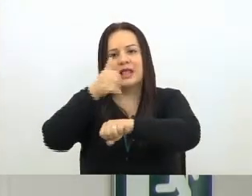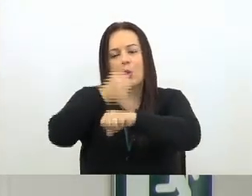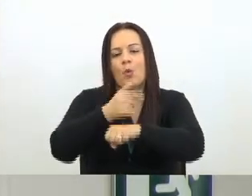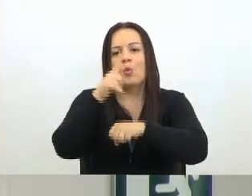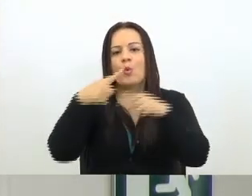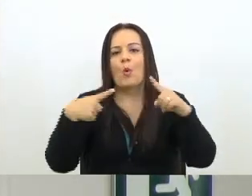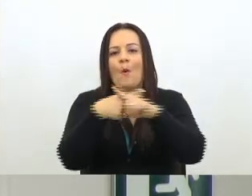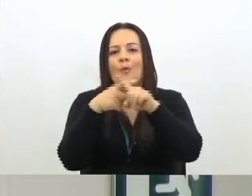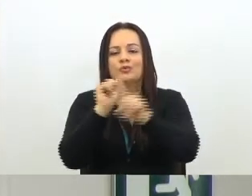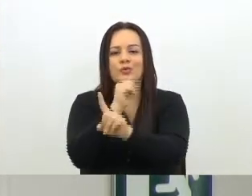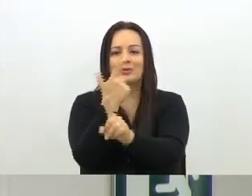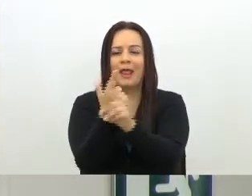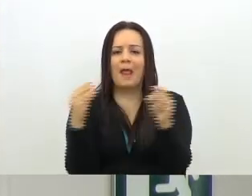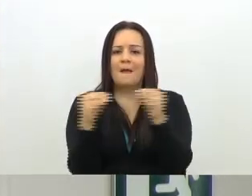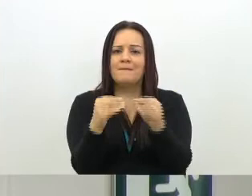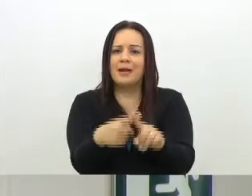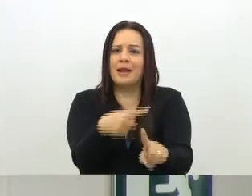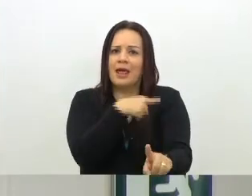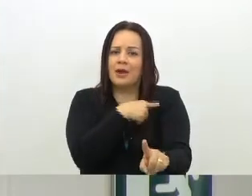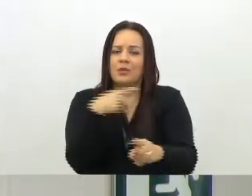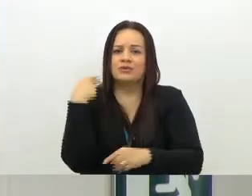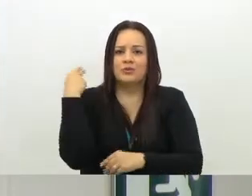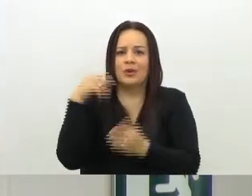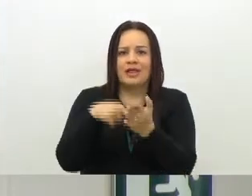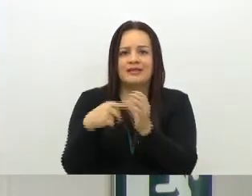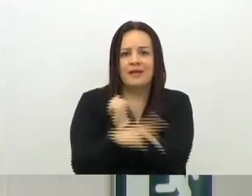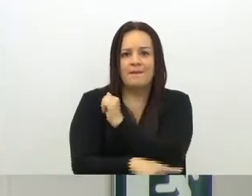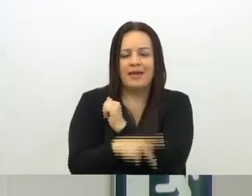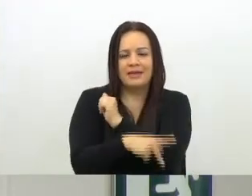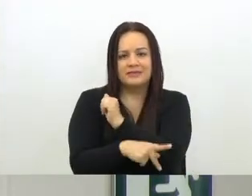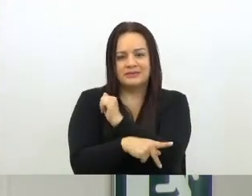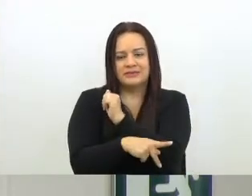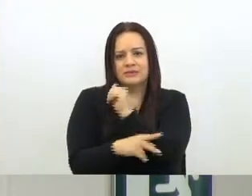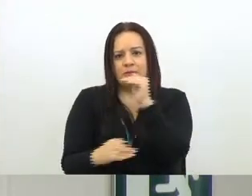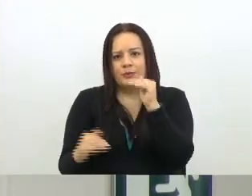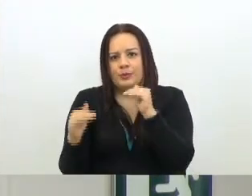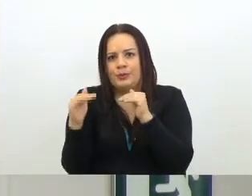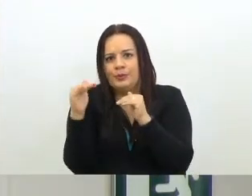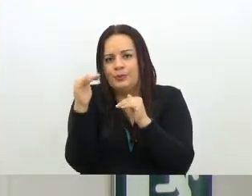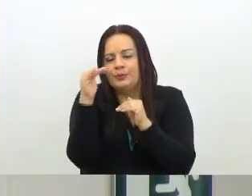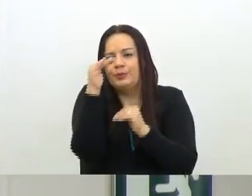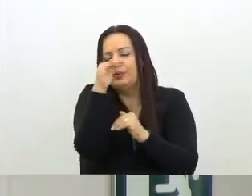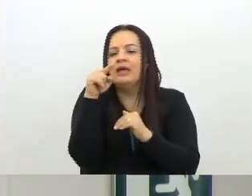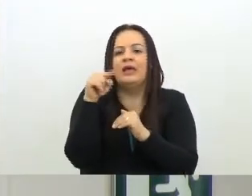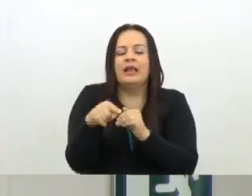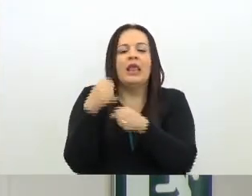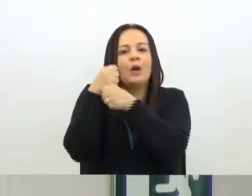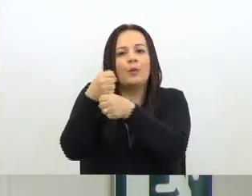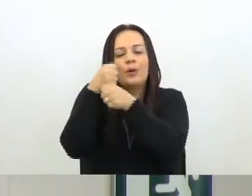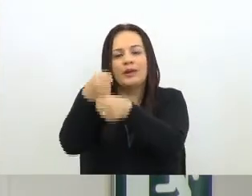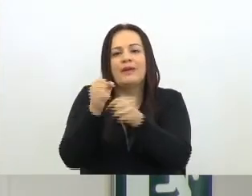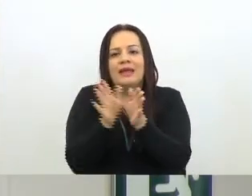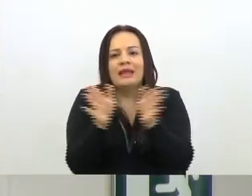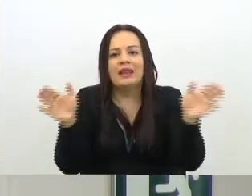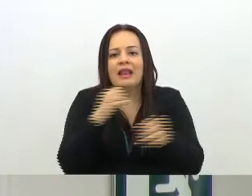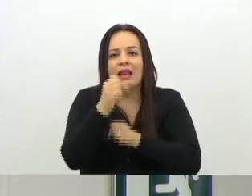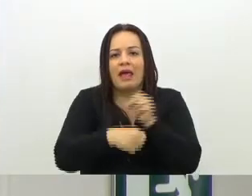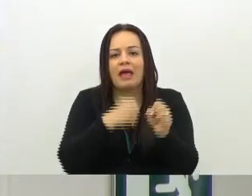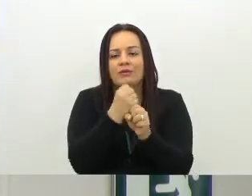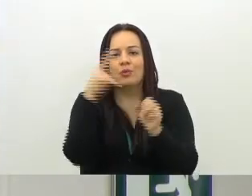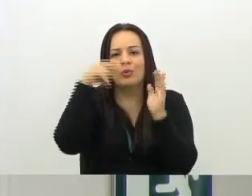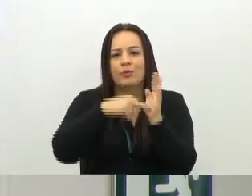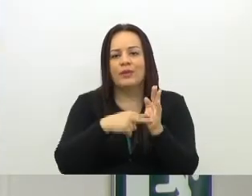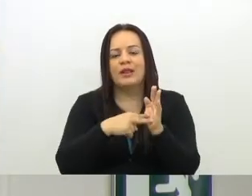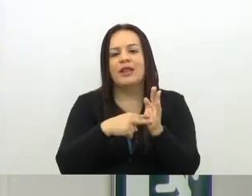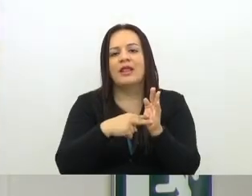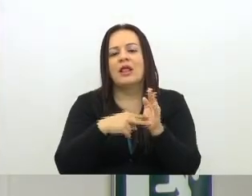conflictos sociales más largos de la historia de este país, superando incluso la huelga general del año 2000 contra